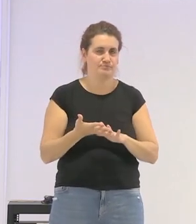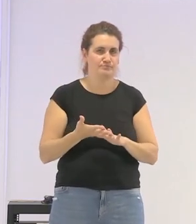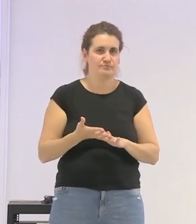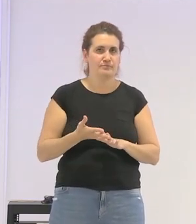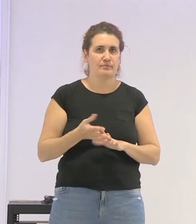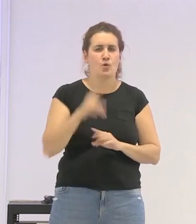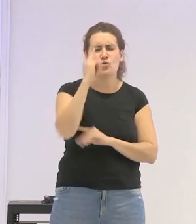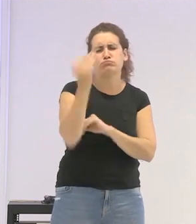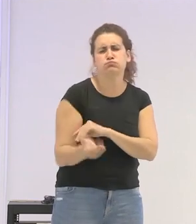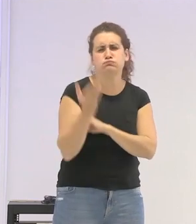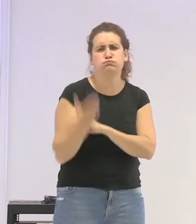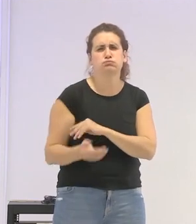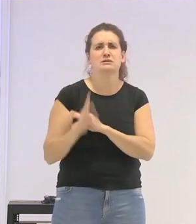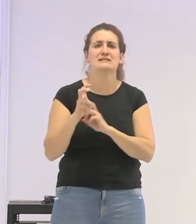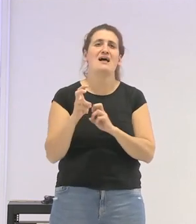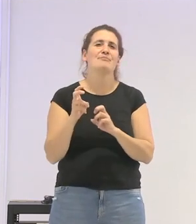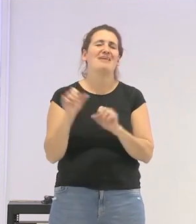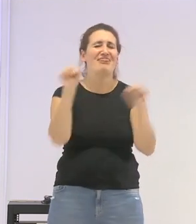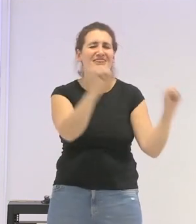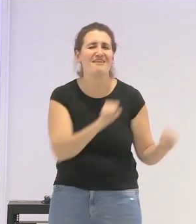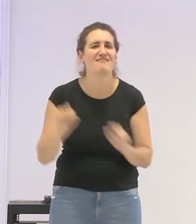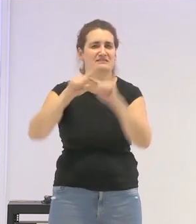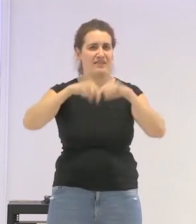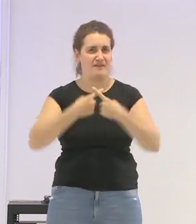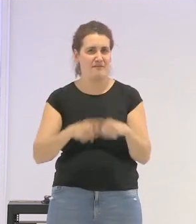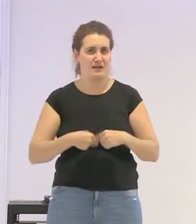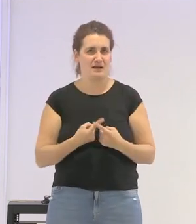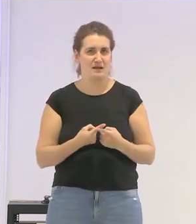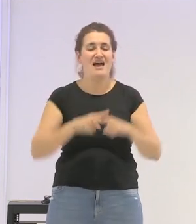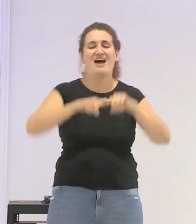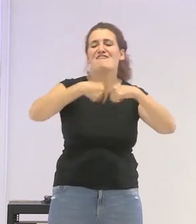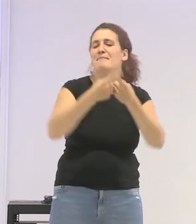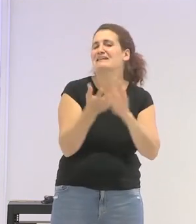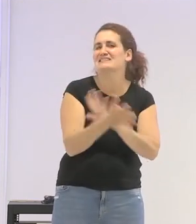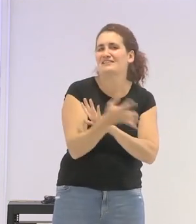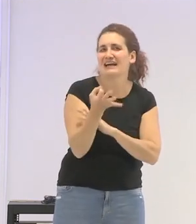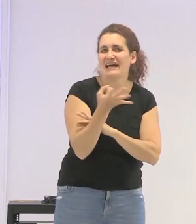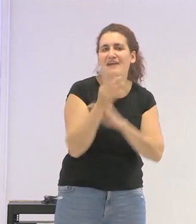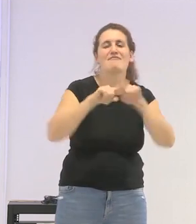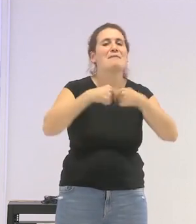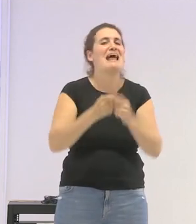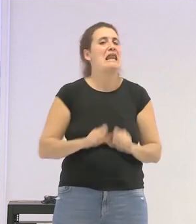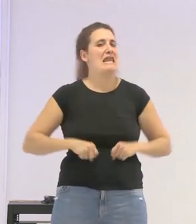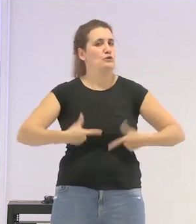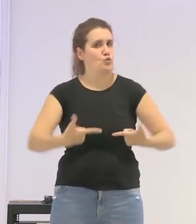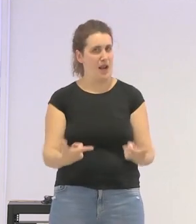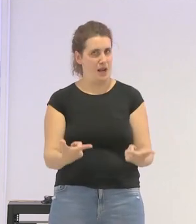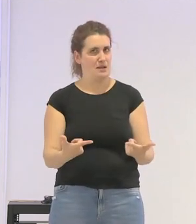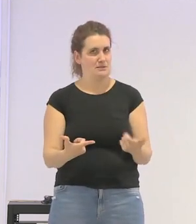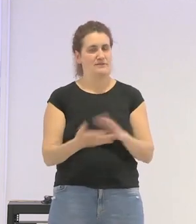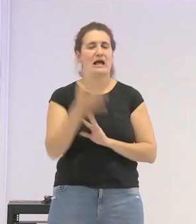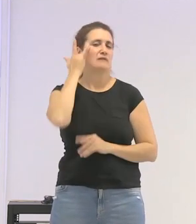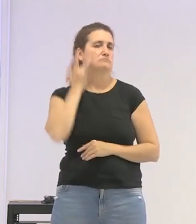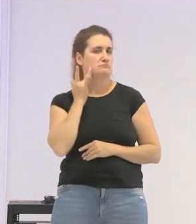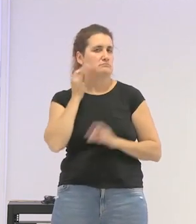uno fundamental es la defensa de la familia. Cuando ellos dicen familia natural, que es familia tradicional,